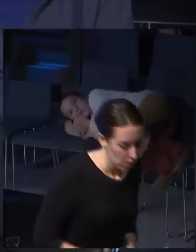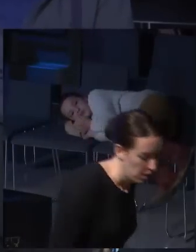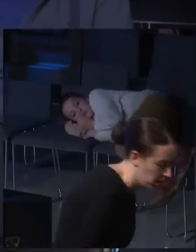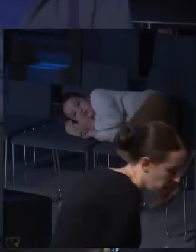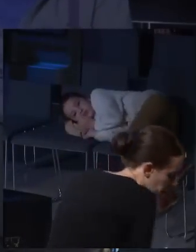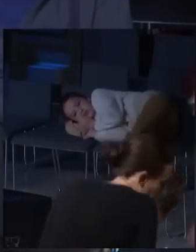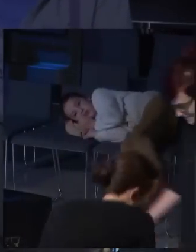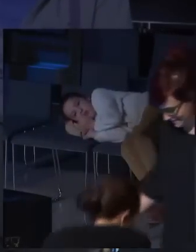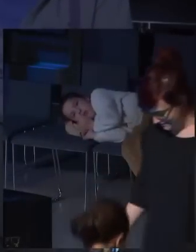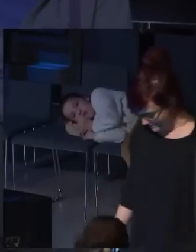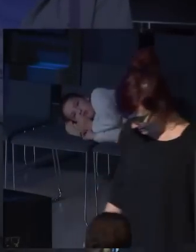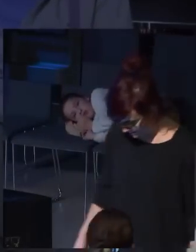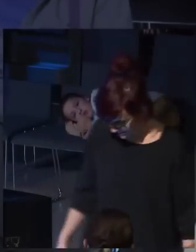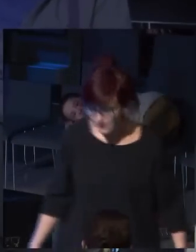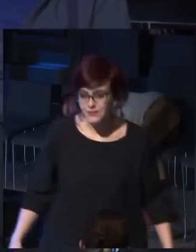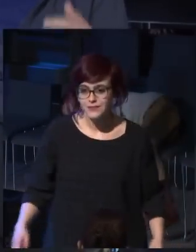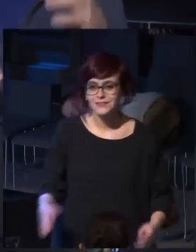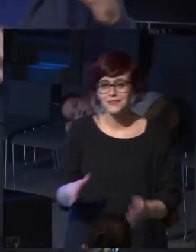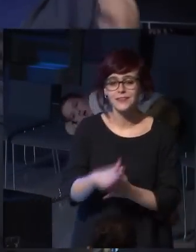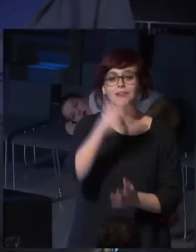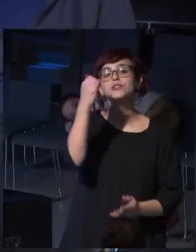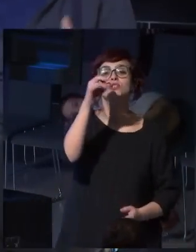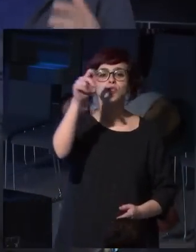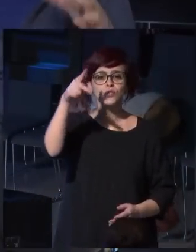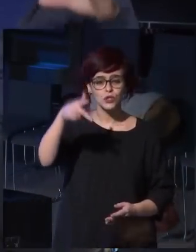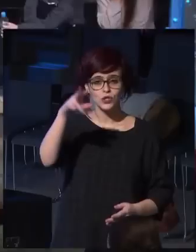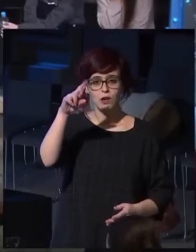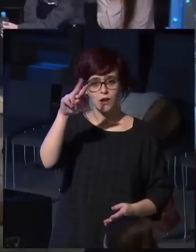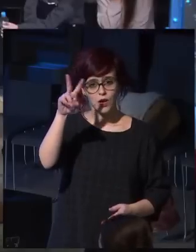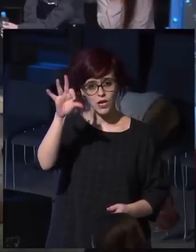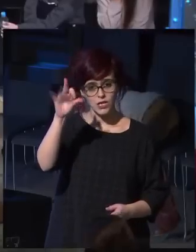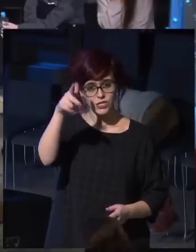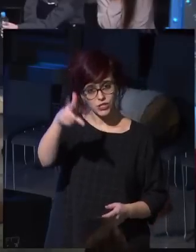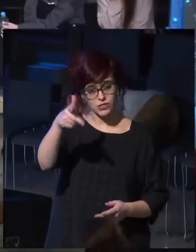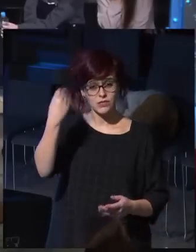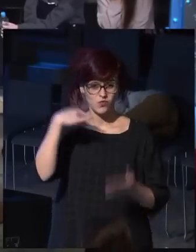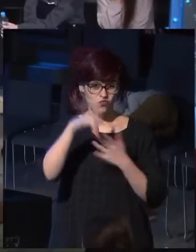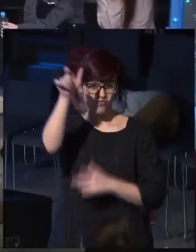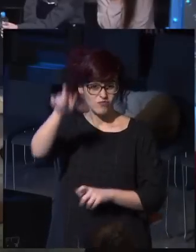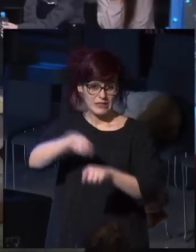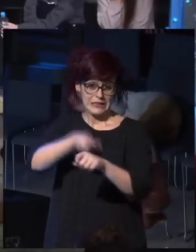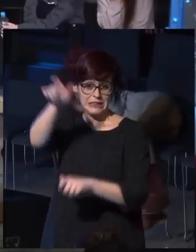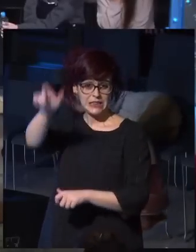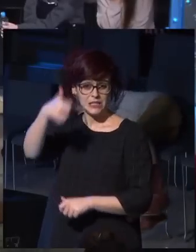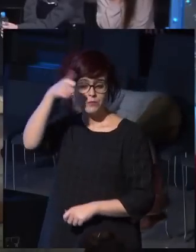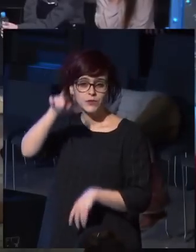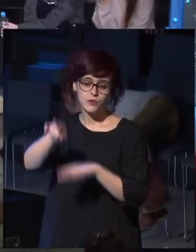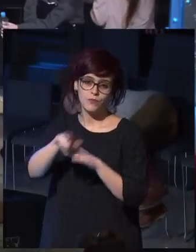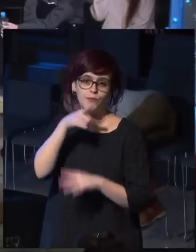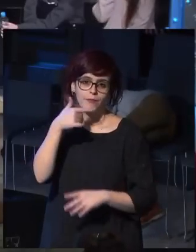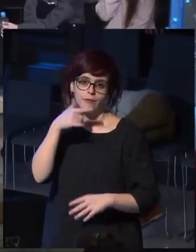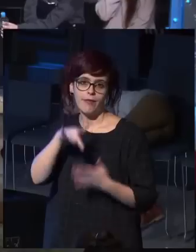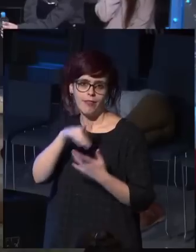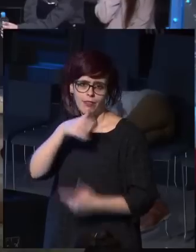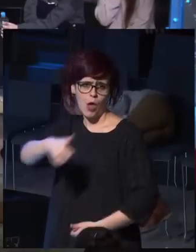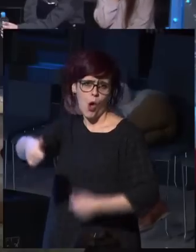grabé a Josh Rush, por ejemplo, que se supone que es un tipo que es... Bueno, que es un poco hi-fi, ¿no? Que